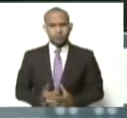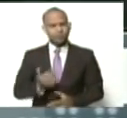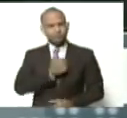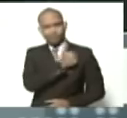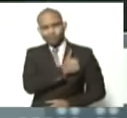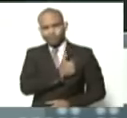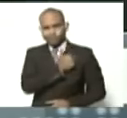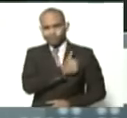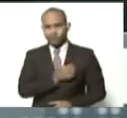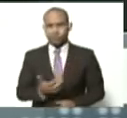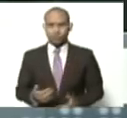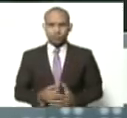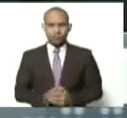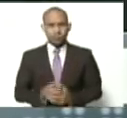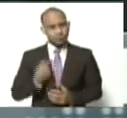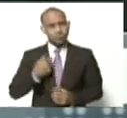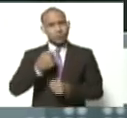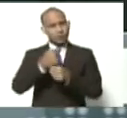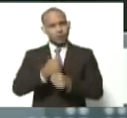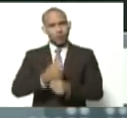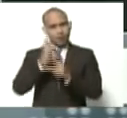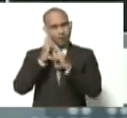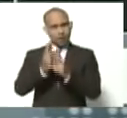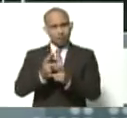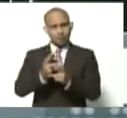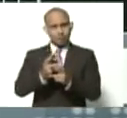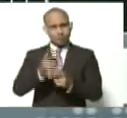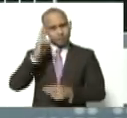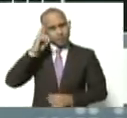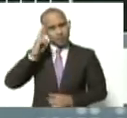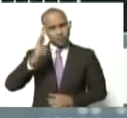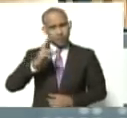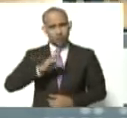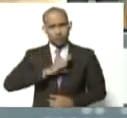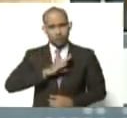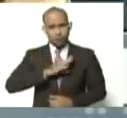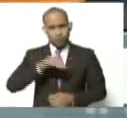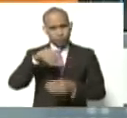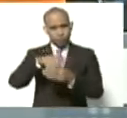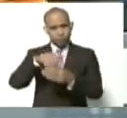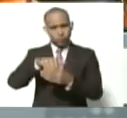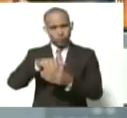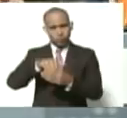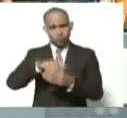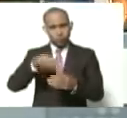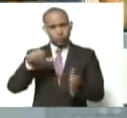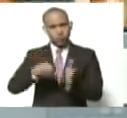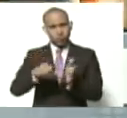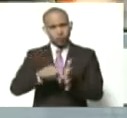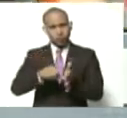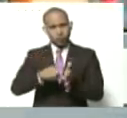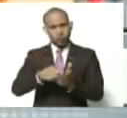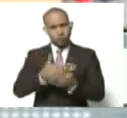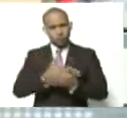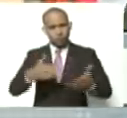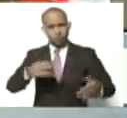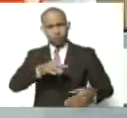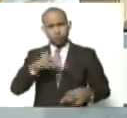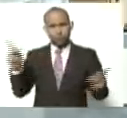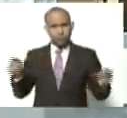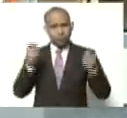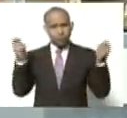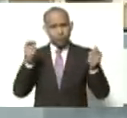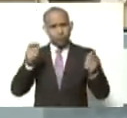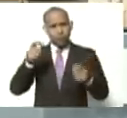Lamentable. Esperamos que se respeten los resultados que arroje la soberanía popular del